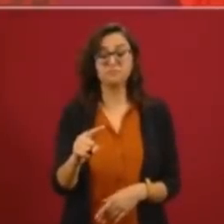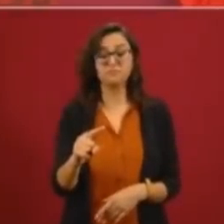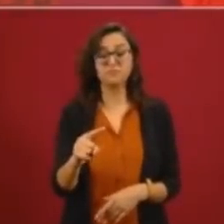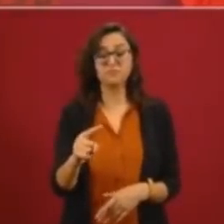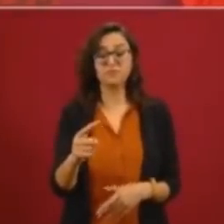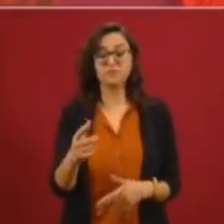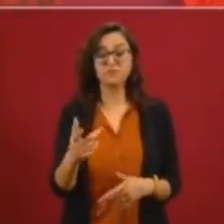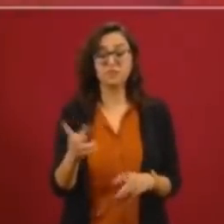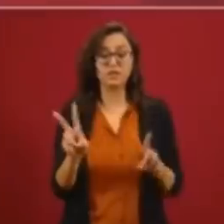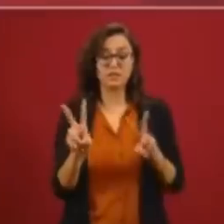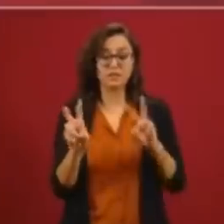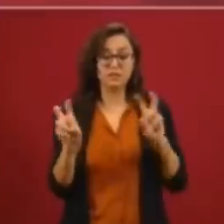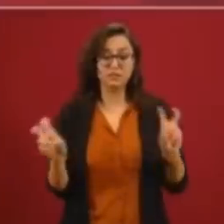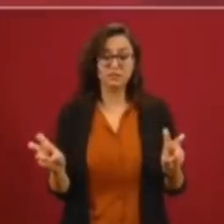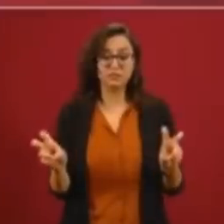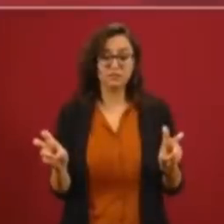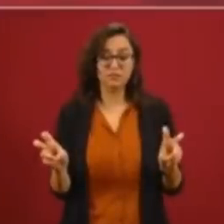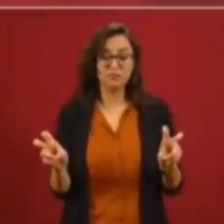la guerra